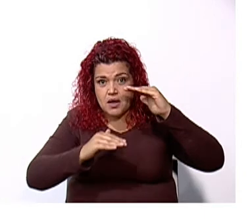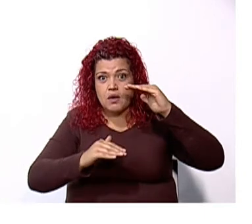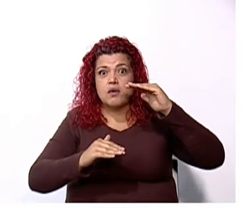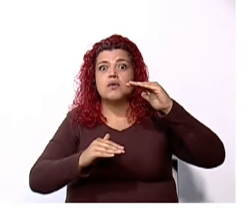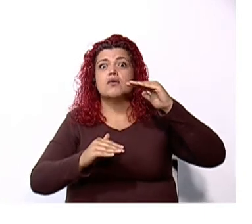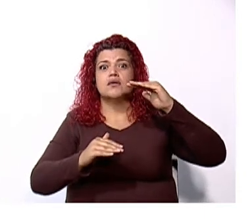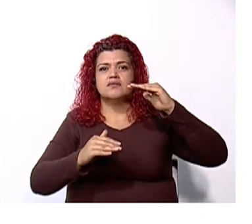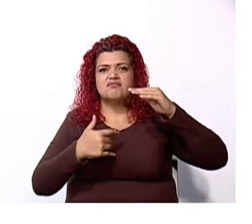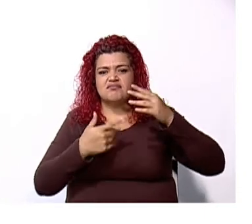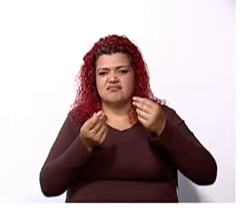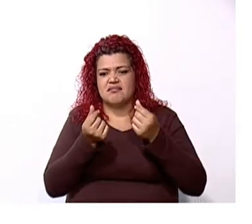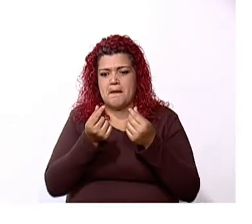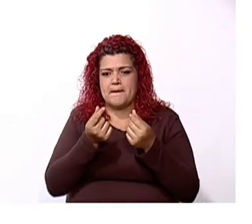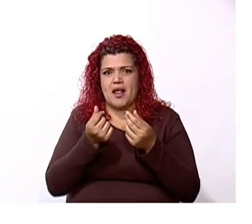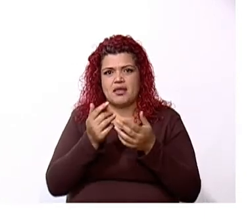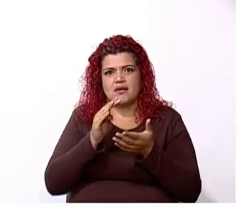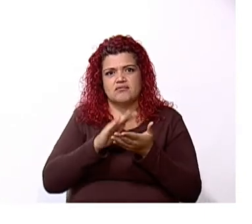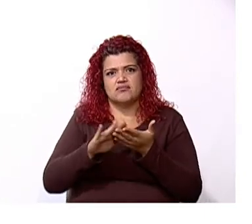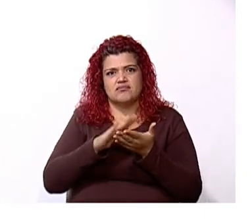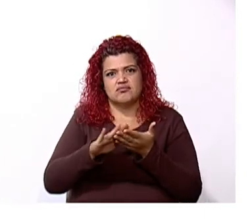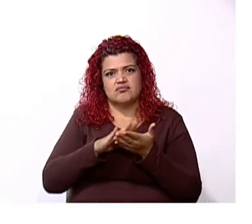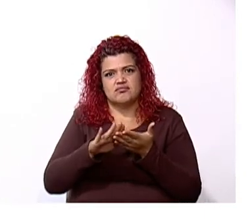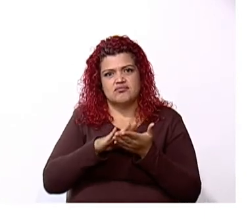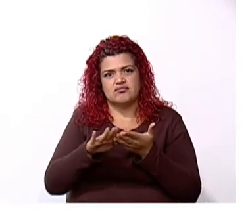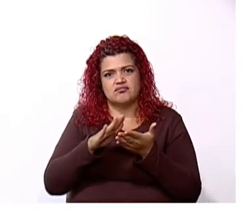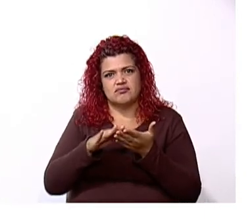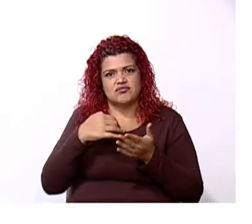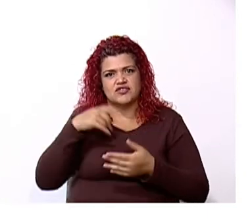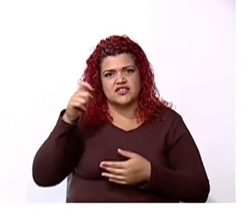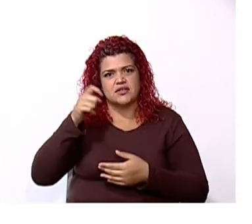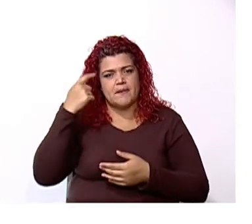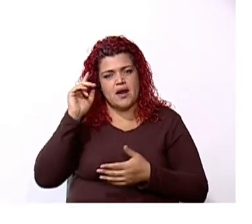de billetes que se necesitarán para comprarla?